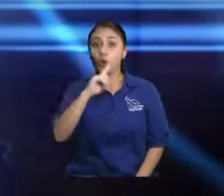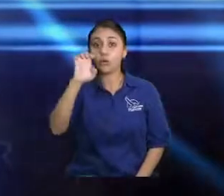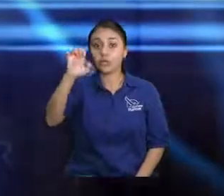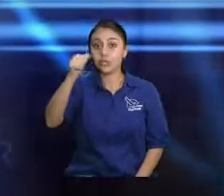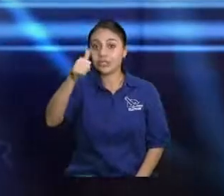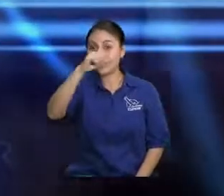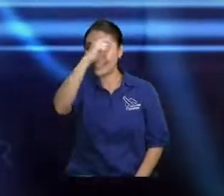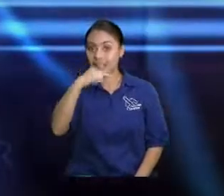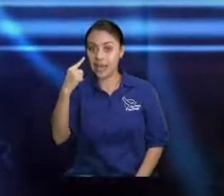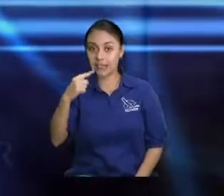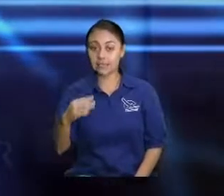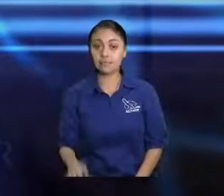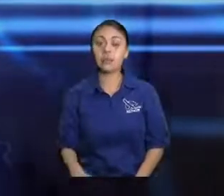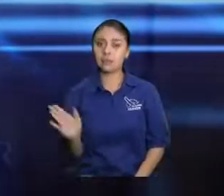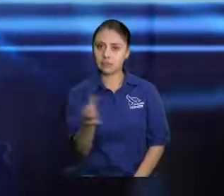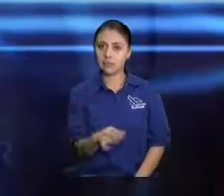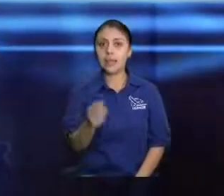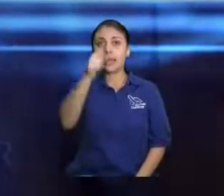Salomón tenía tres nombres.